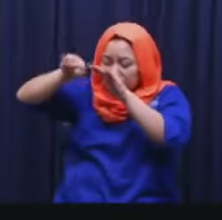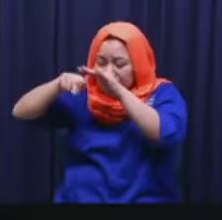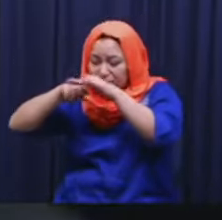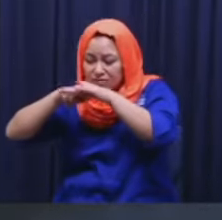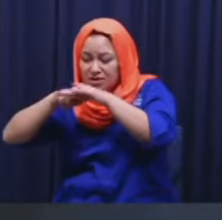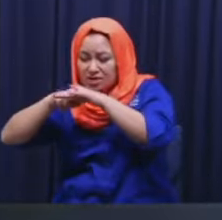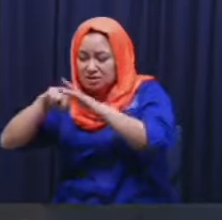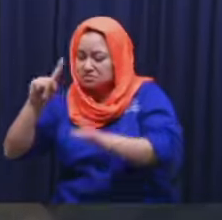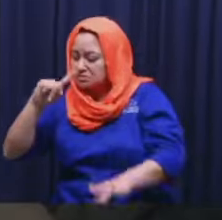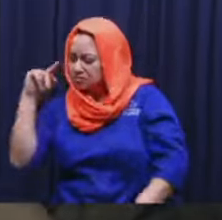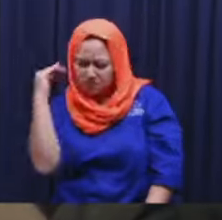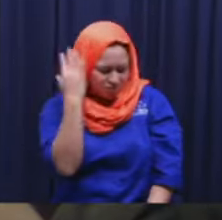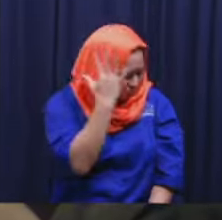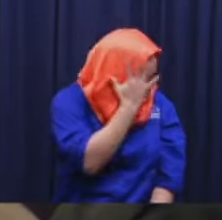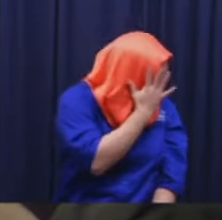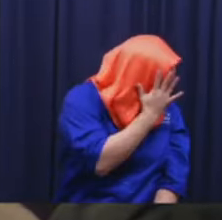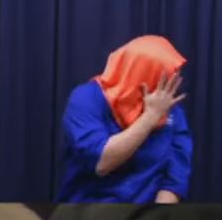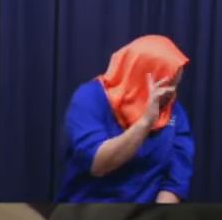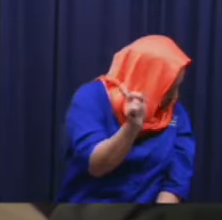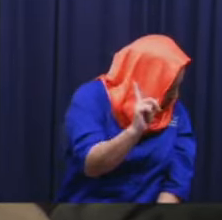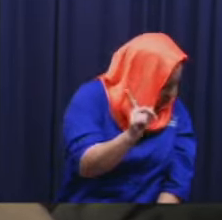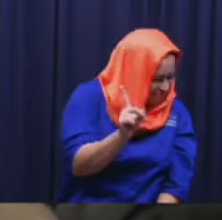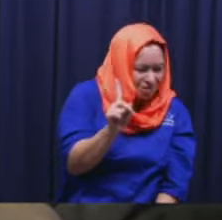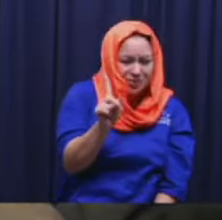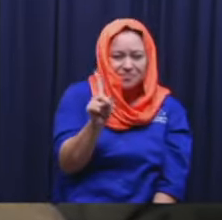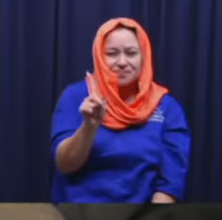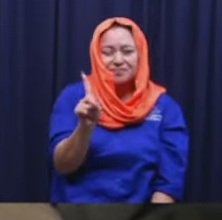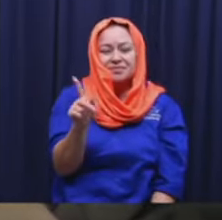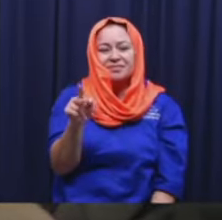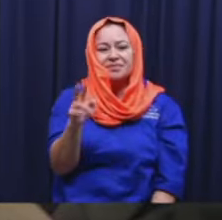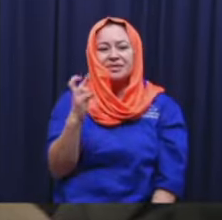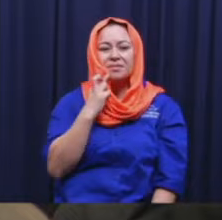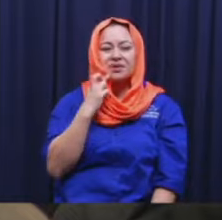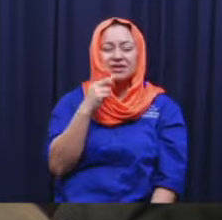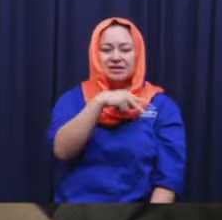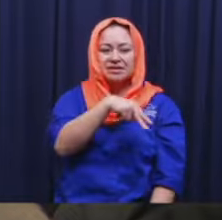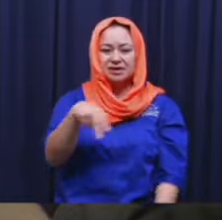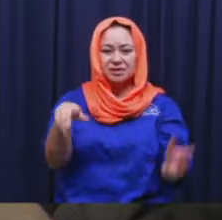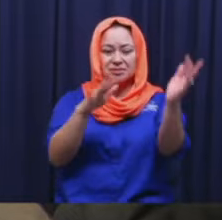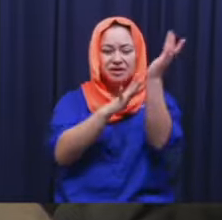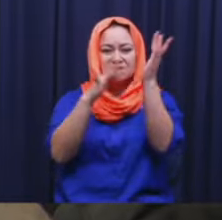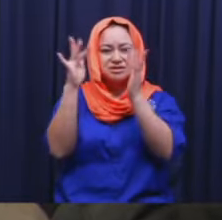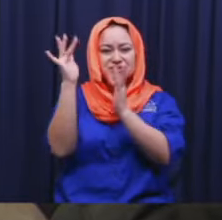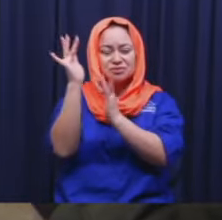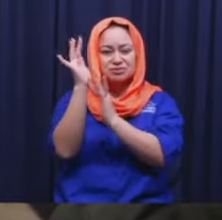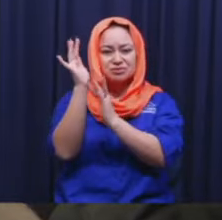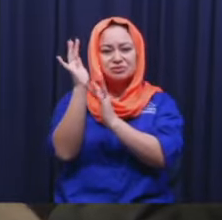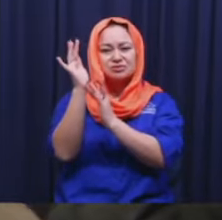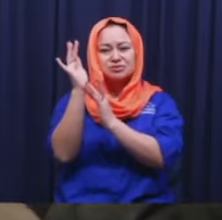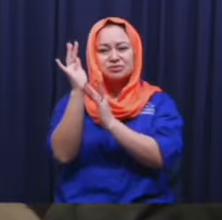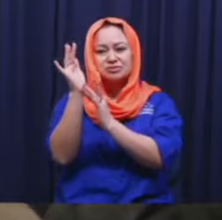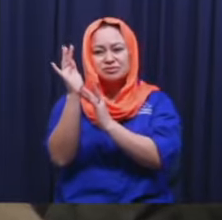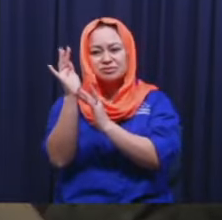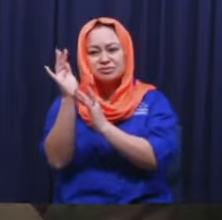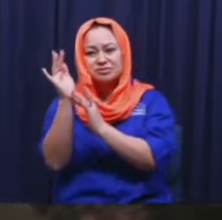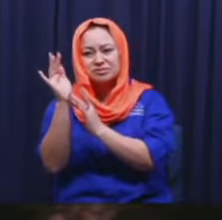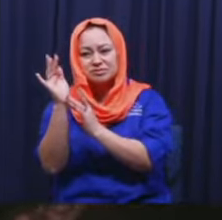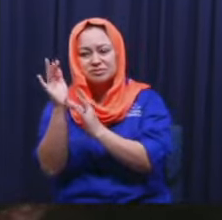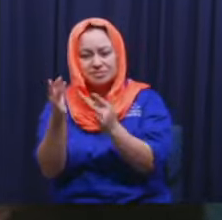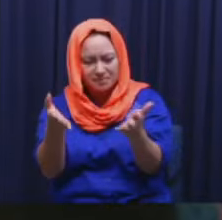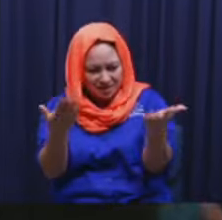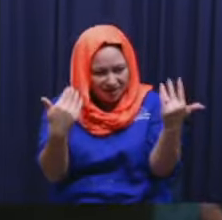son avergonzados. Padre, en el nombre de Jesús, siguen pasando. Mire, hermano, qué